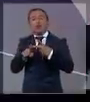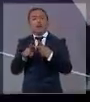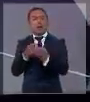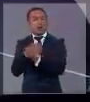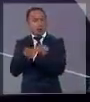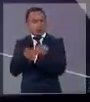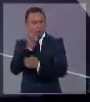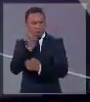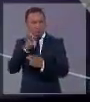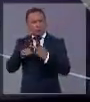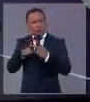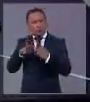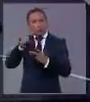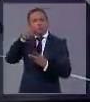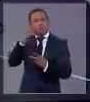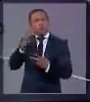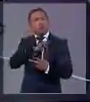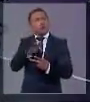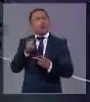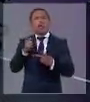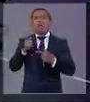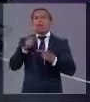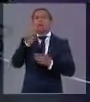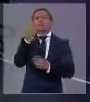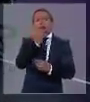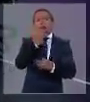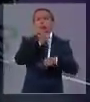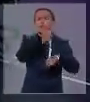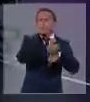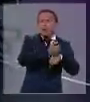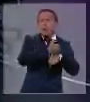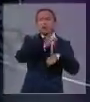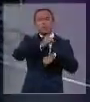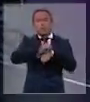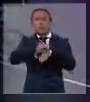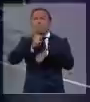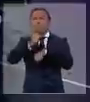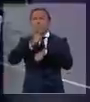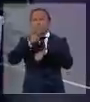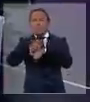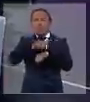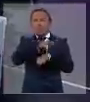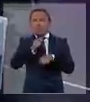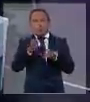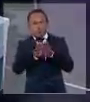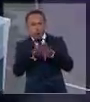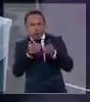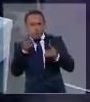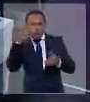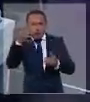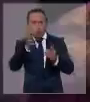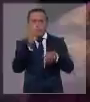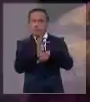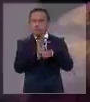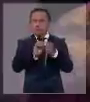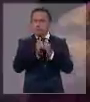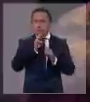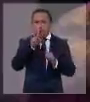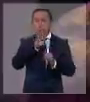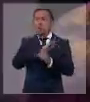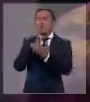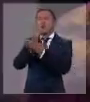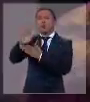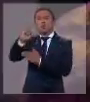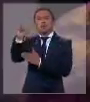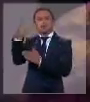con estrategias de acceso y cobertura a la educación básica, temas de educación superior, por supuesto también qué pasa con oferta